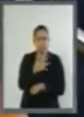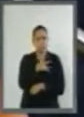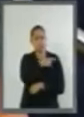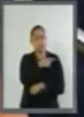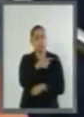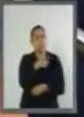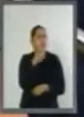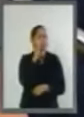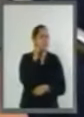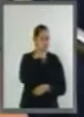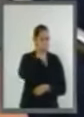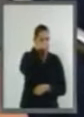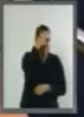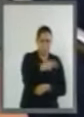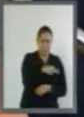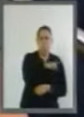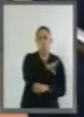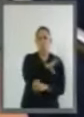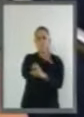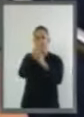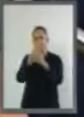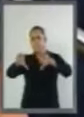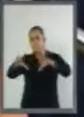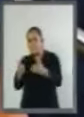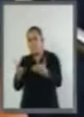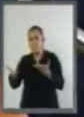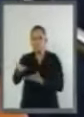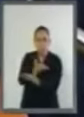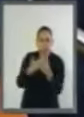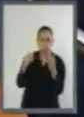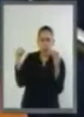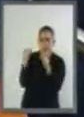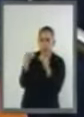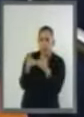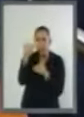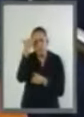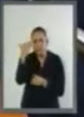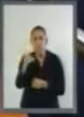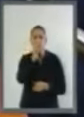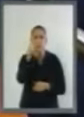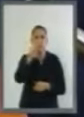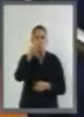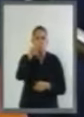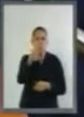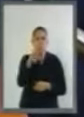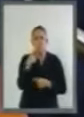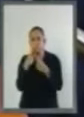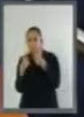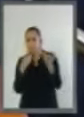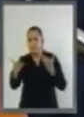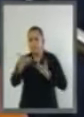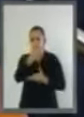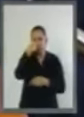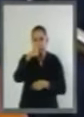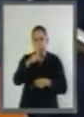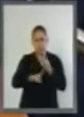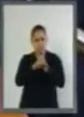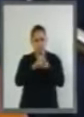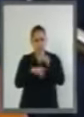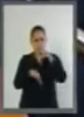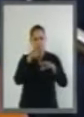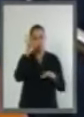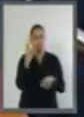acciones, porque también mandamos fuerzas de paz en la ONU, nos incorporamos a los cascos azules. O sea, nosotros no podemos estar inmersos en